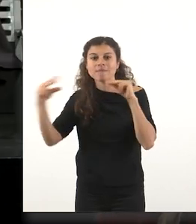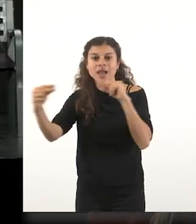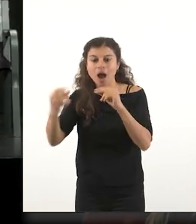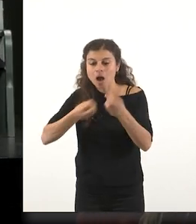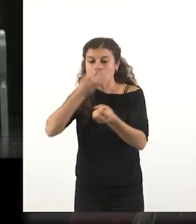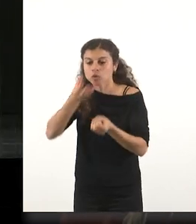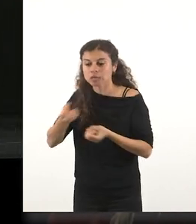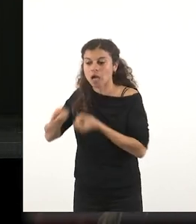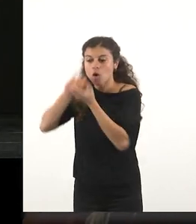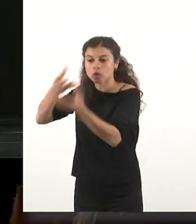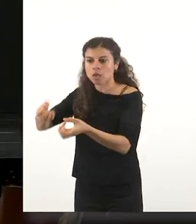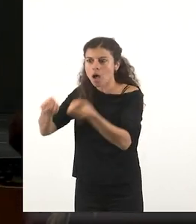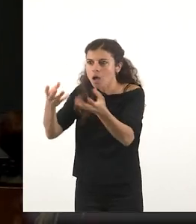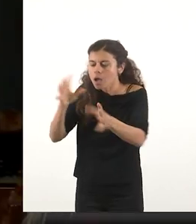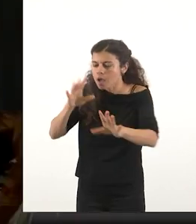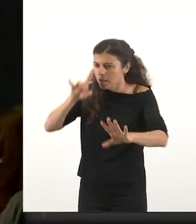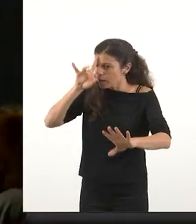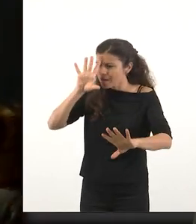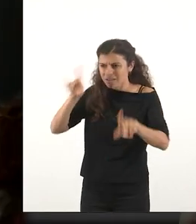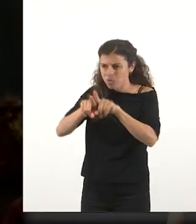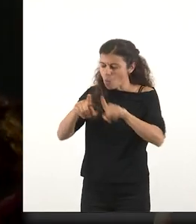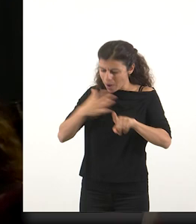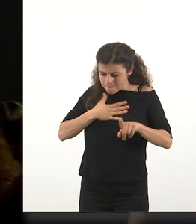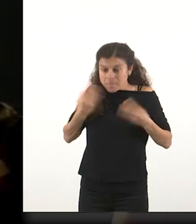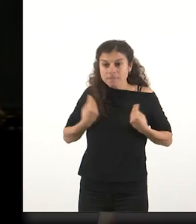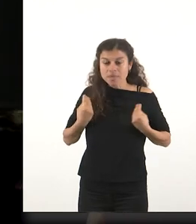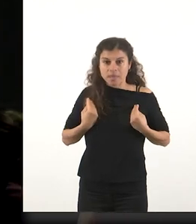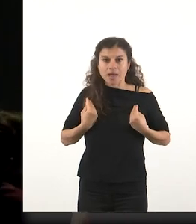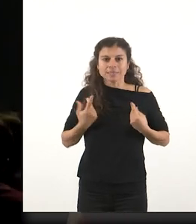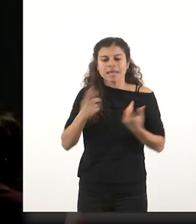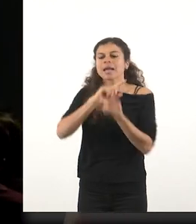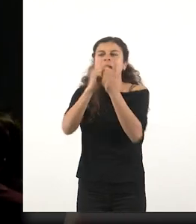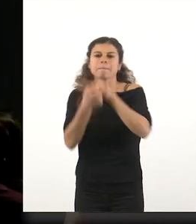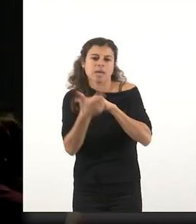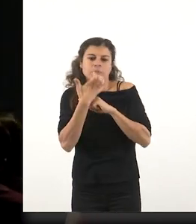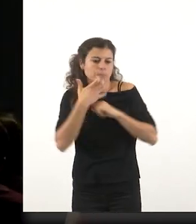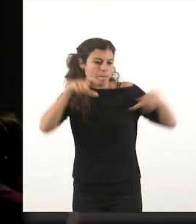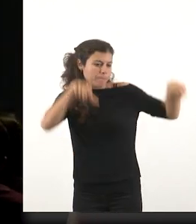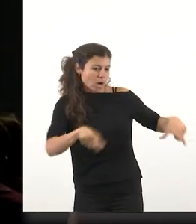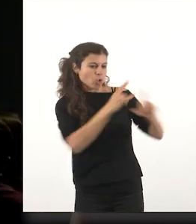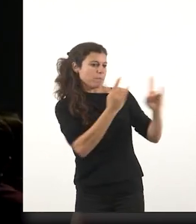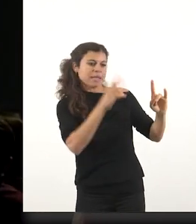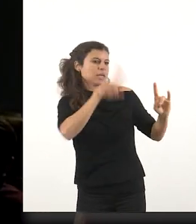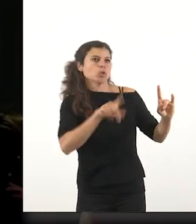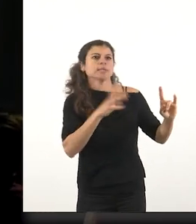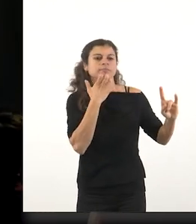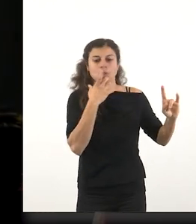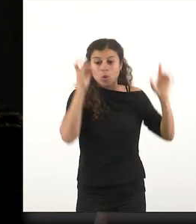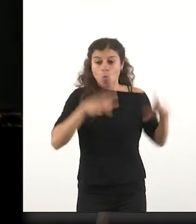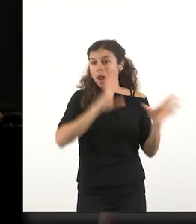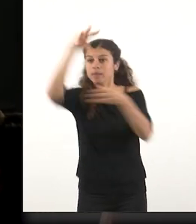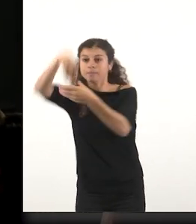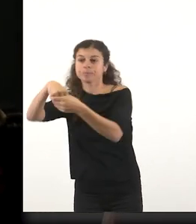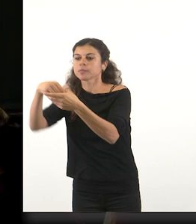vida. Lo que cambiaba en el guión, claro que era el escenario. Ya en su guión no era esta escena en el banco de un parque. Esta escena era igual, pero en la cocina